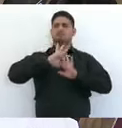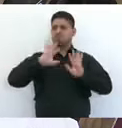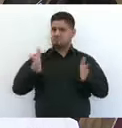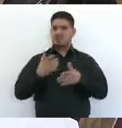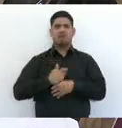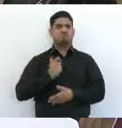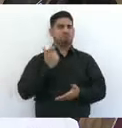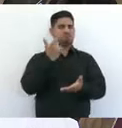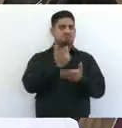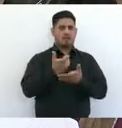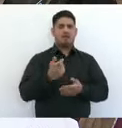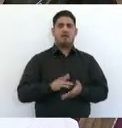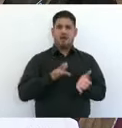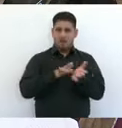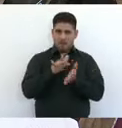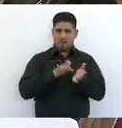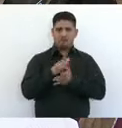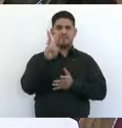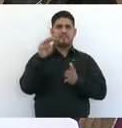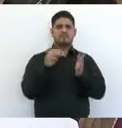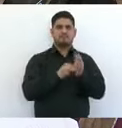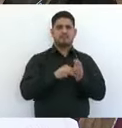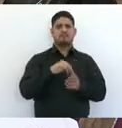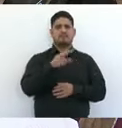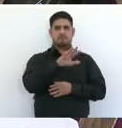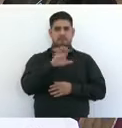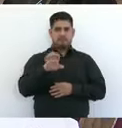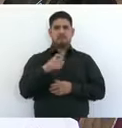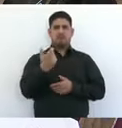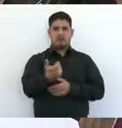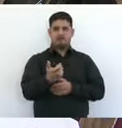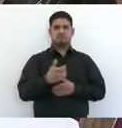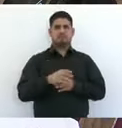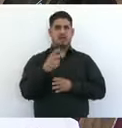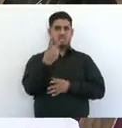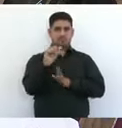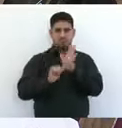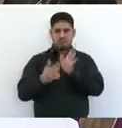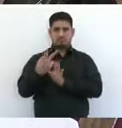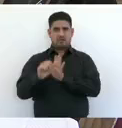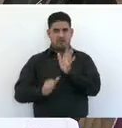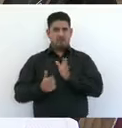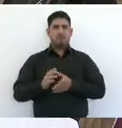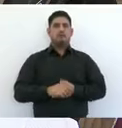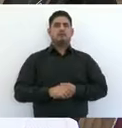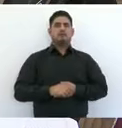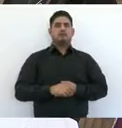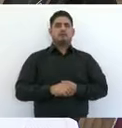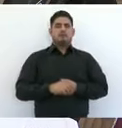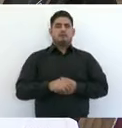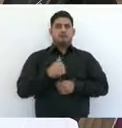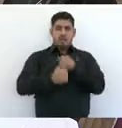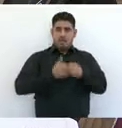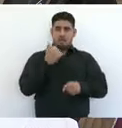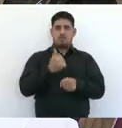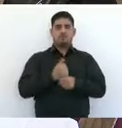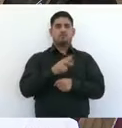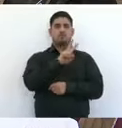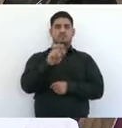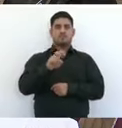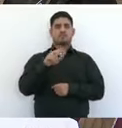pensión de 3.850 pesos bimestrales, con una inversión anual de 277 millones de